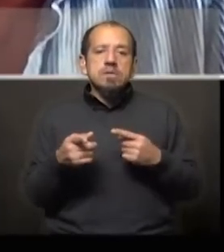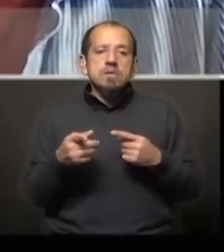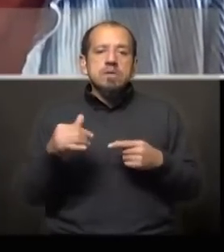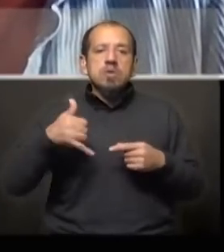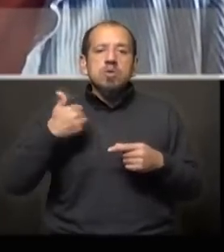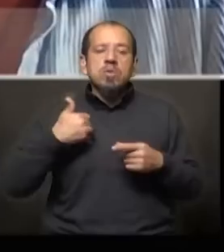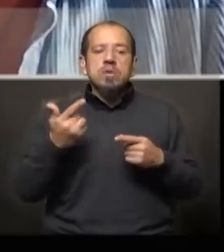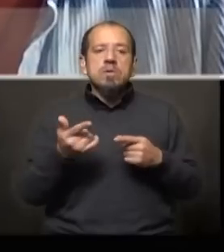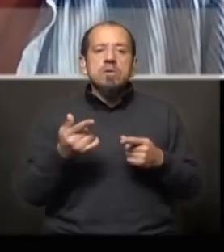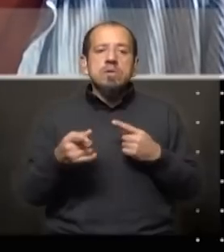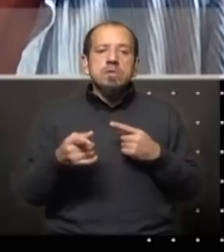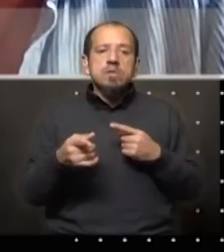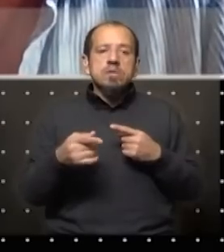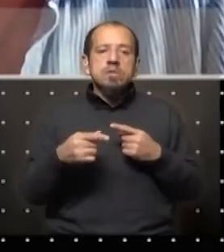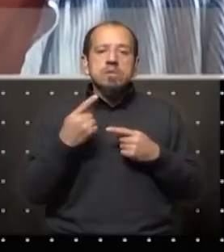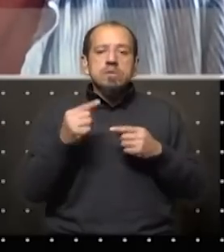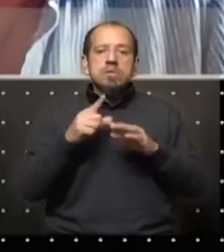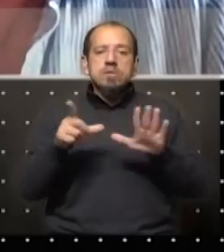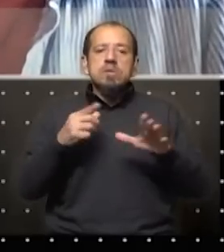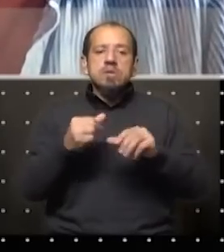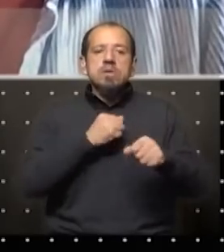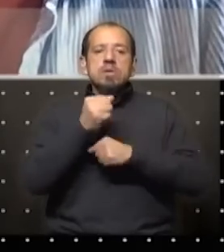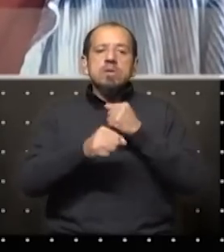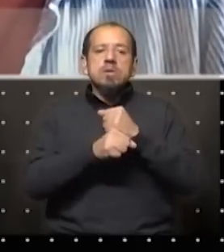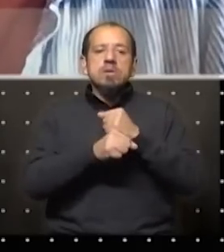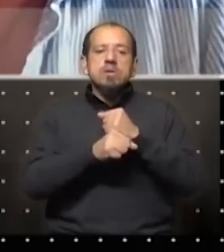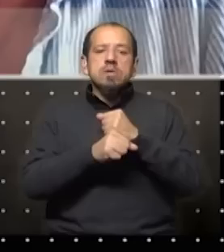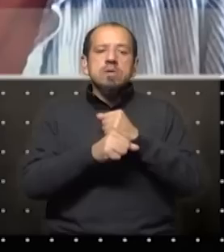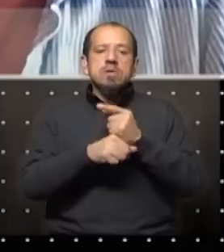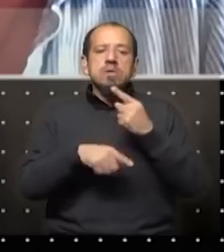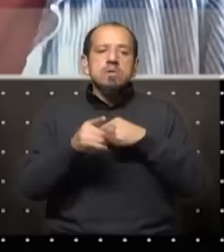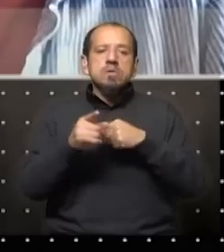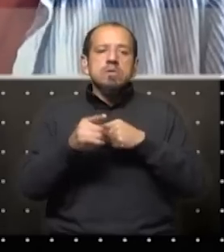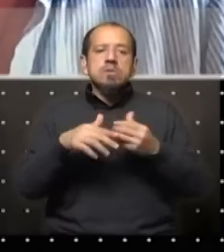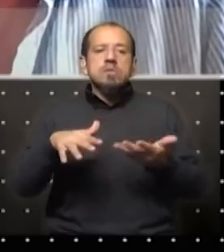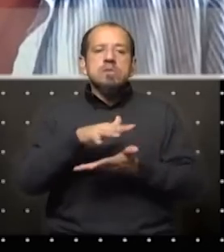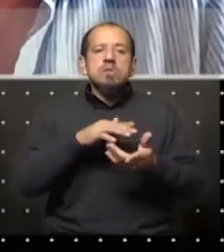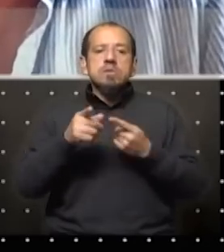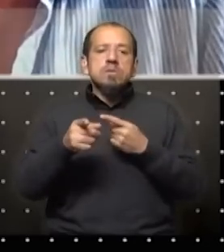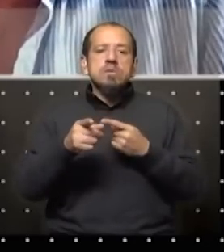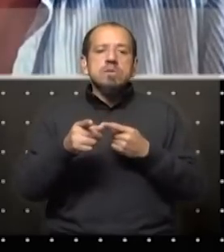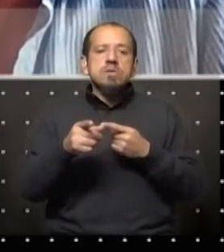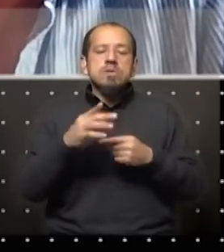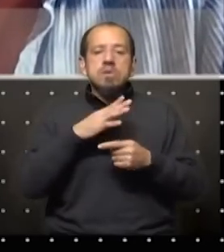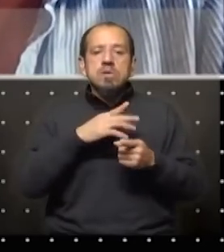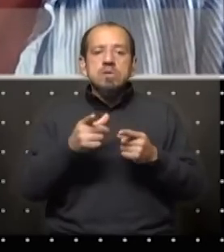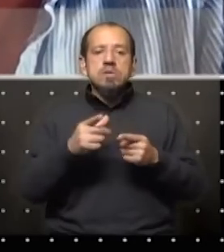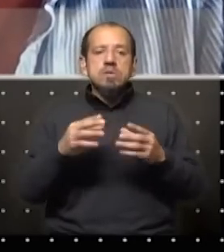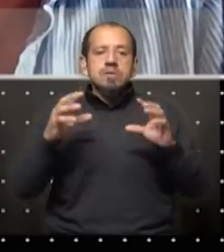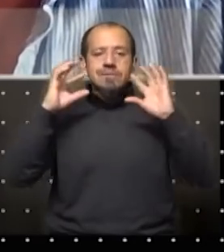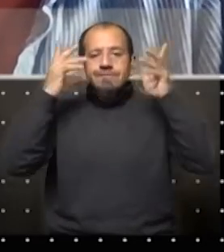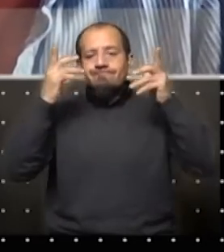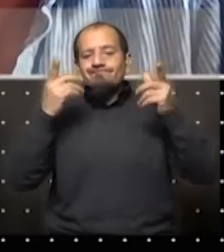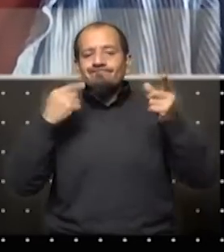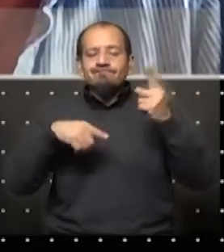es un joven de 17 años de de ese tipo de barrios en donde se producen estas revueltas